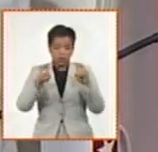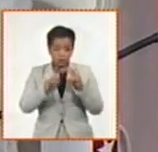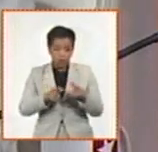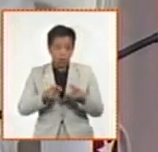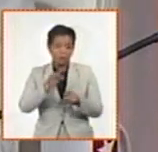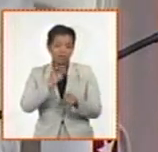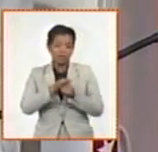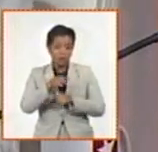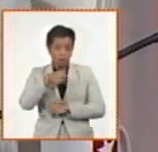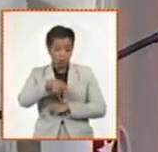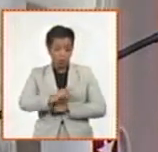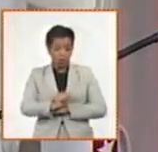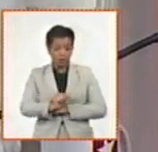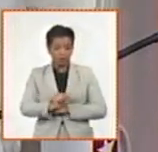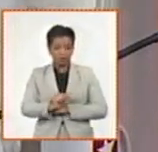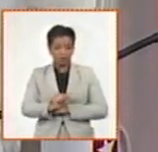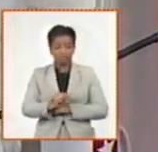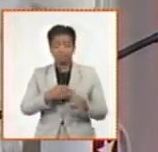agroecológica y